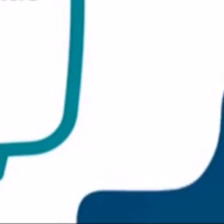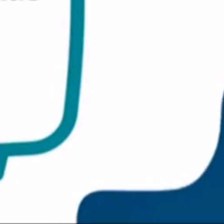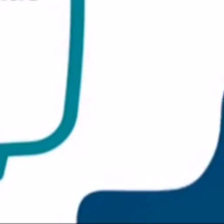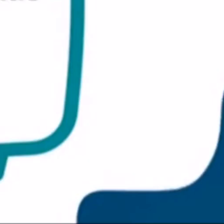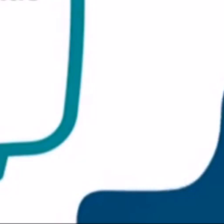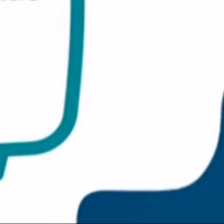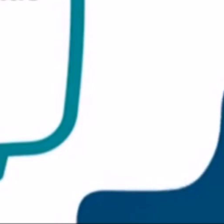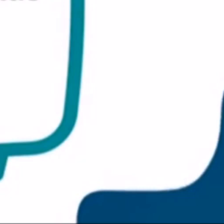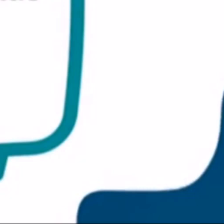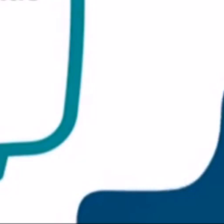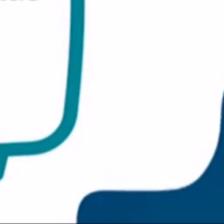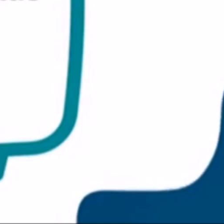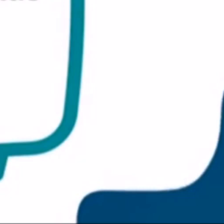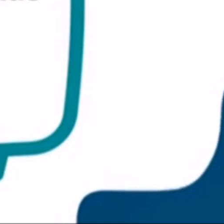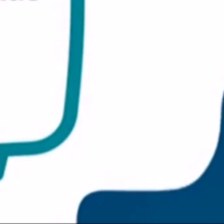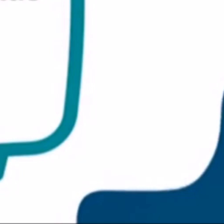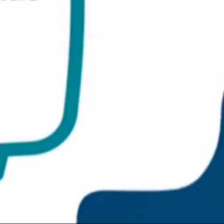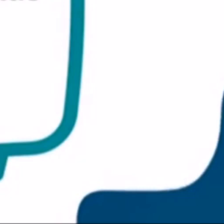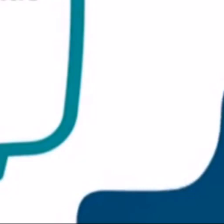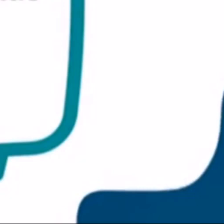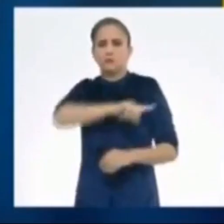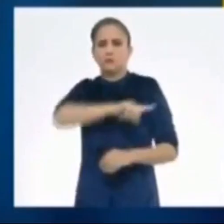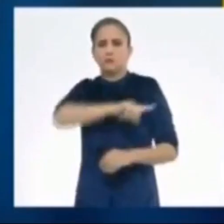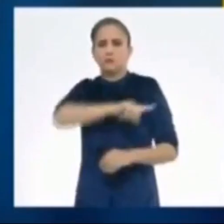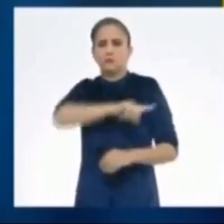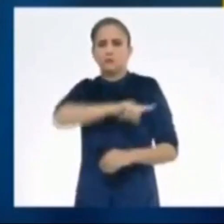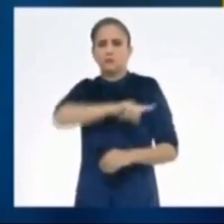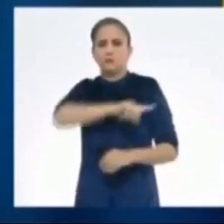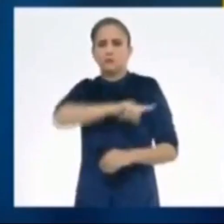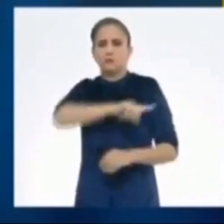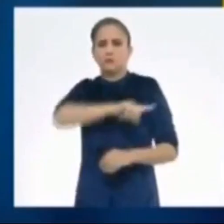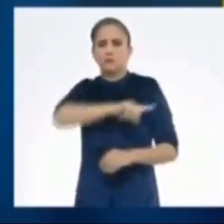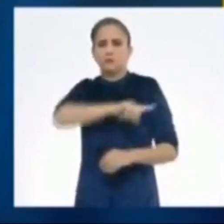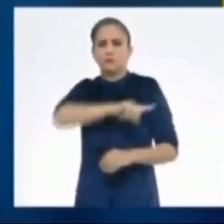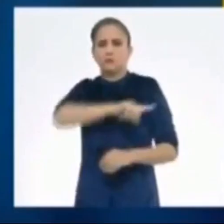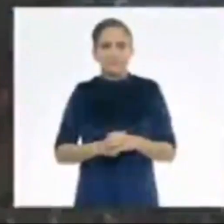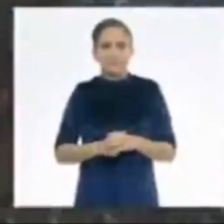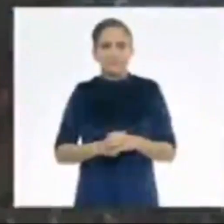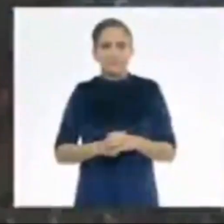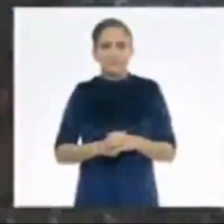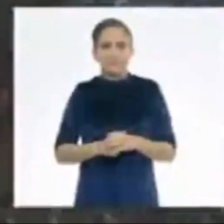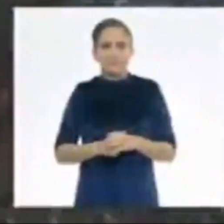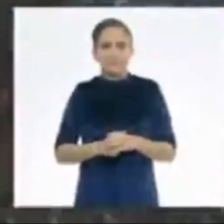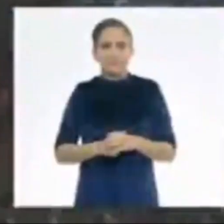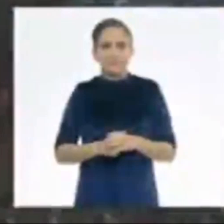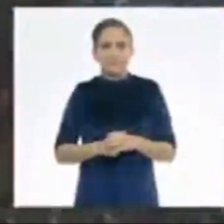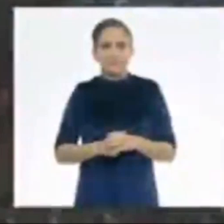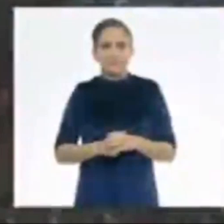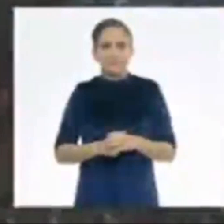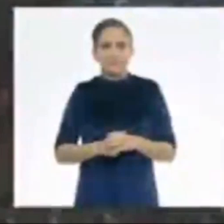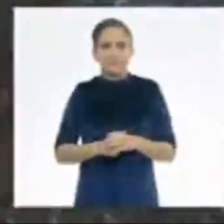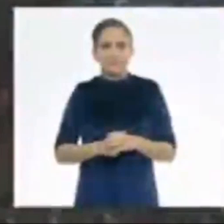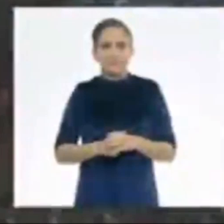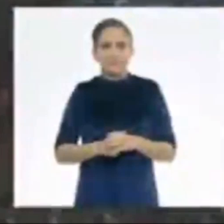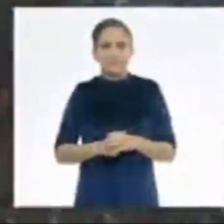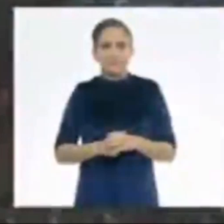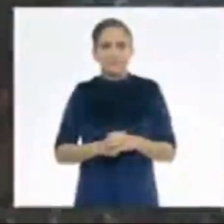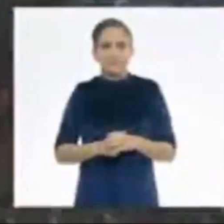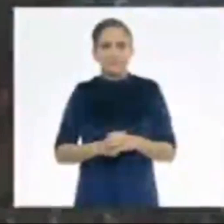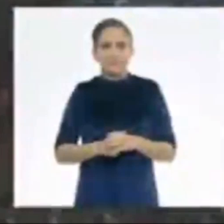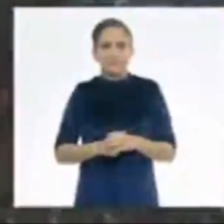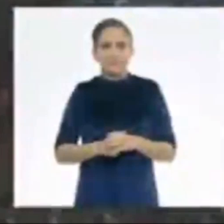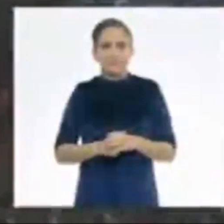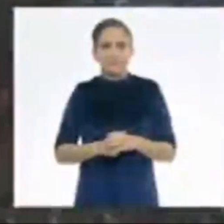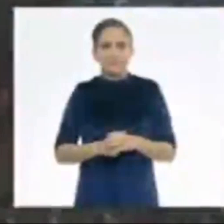mucho tiempo, Texas fue parte de México. Estamos en una guerra, pero vamos a ver qué sucedió. La independencia de Texas